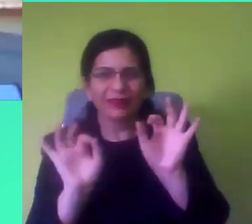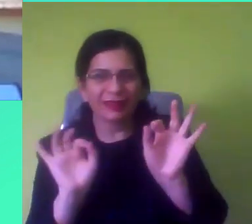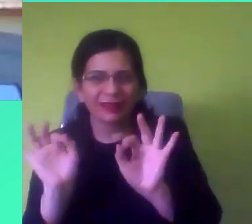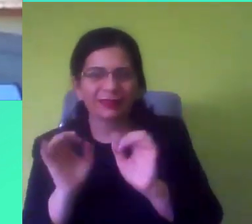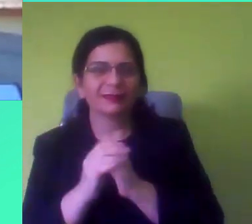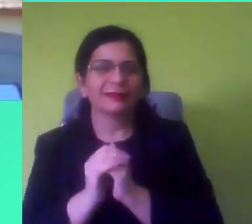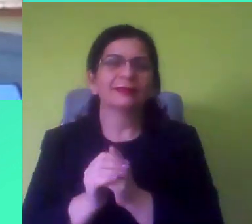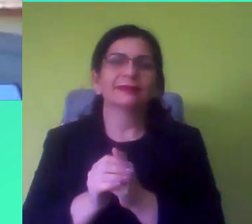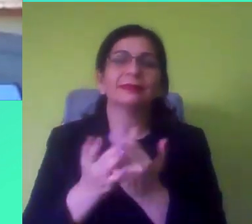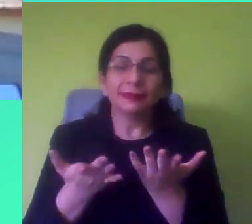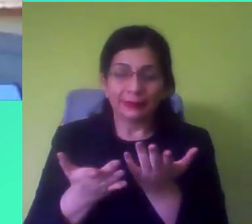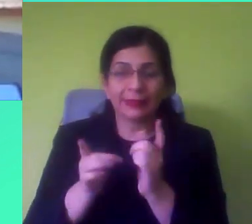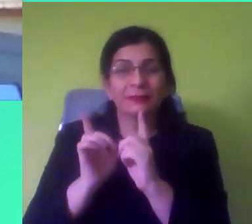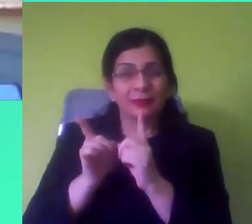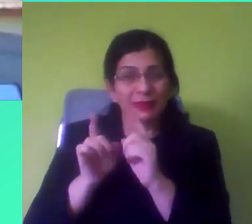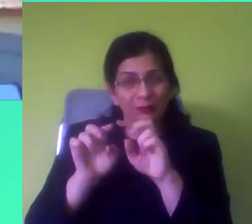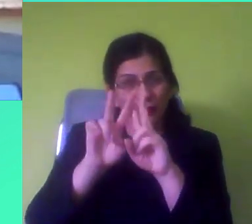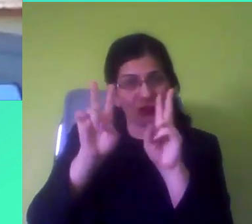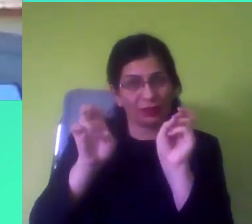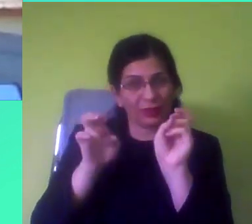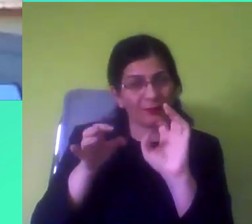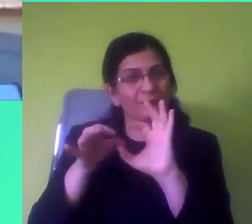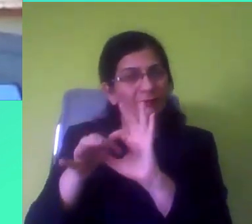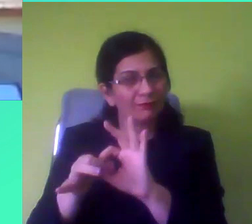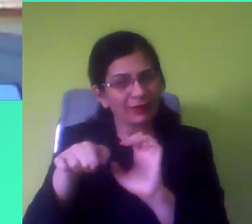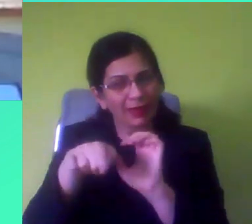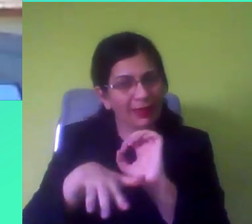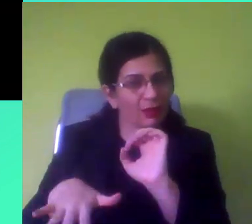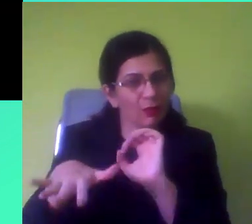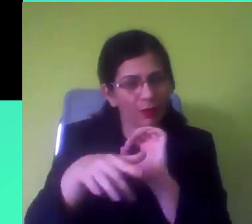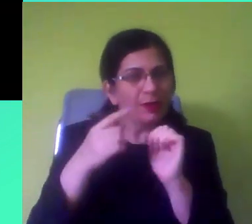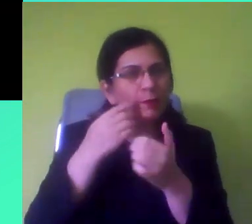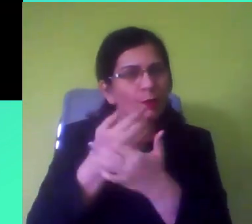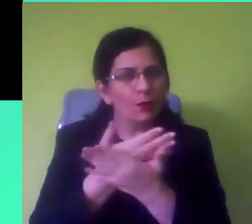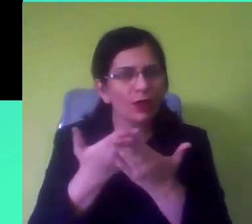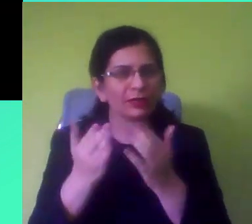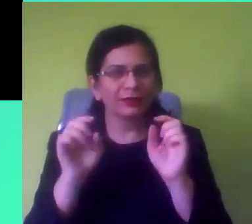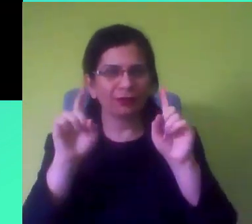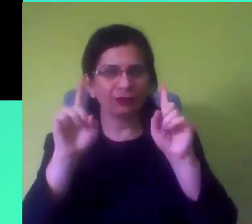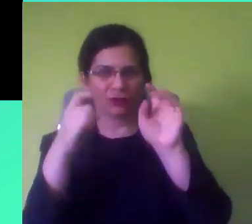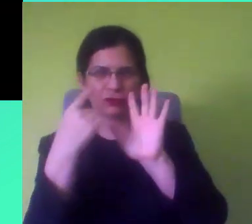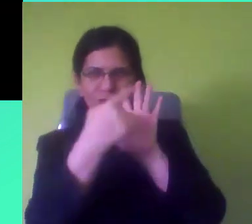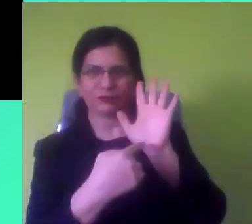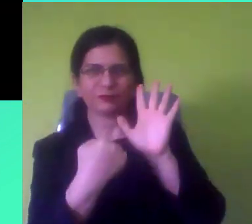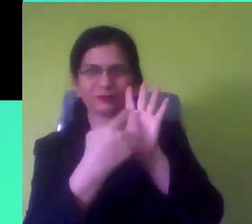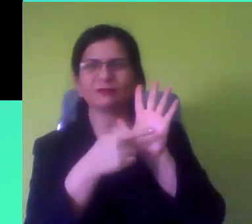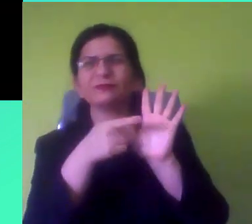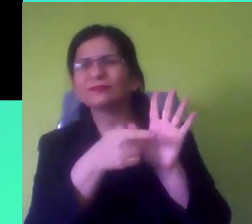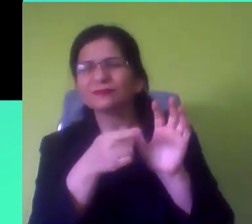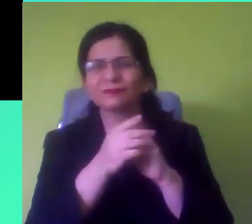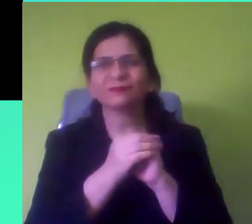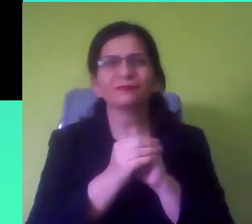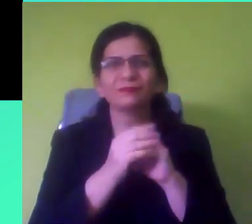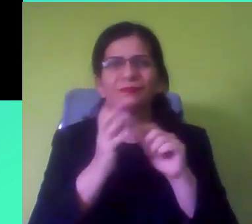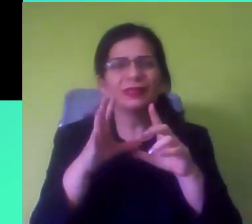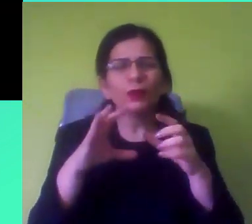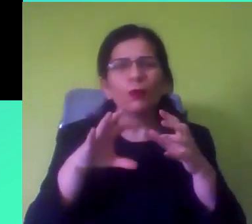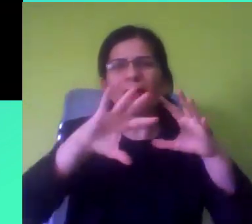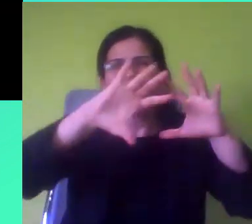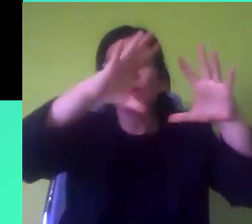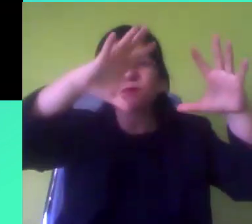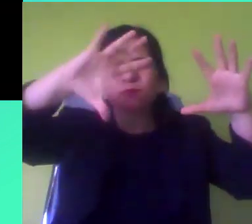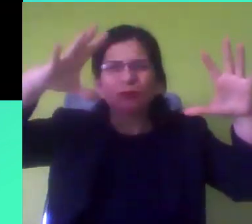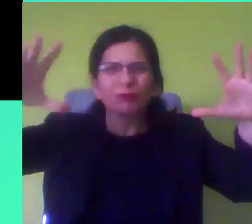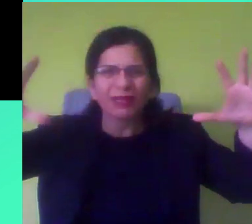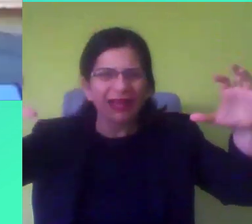Y justamente asociado a este ambiente periglaciar andino se forman estos glaciares que se conocen como glaciares de